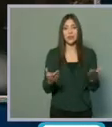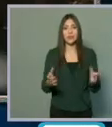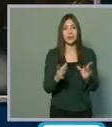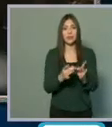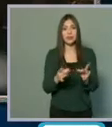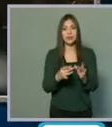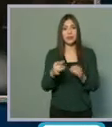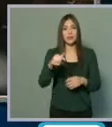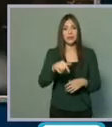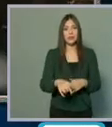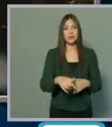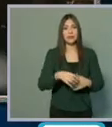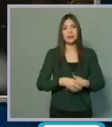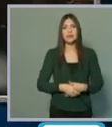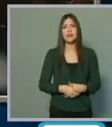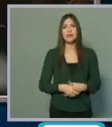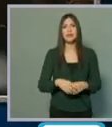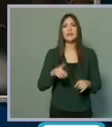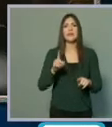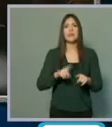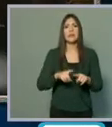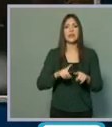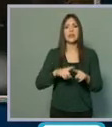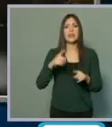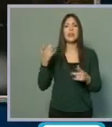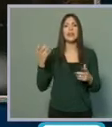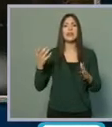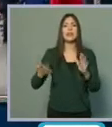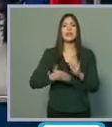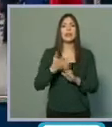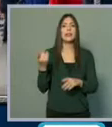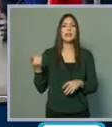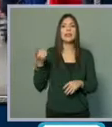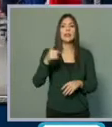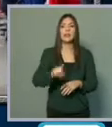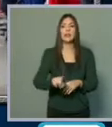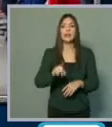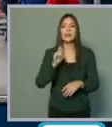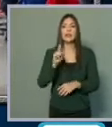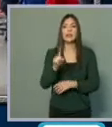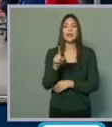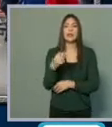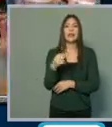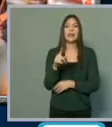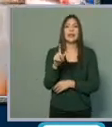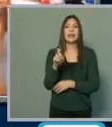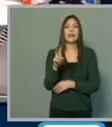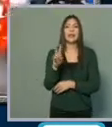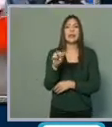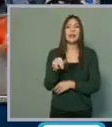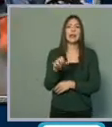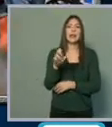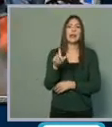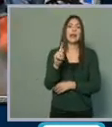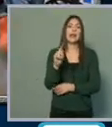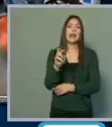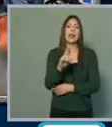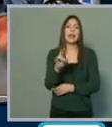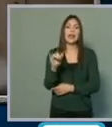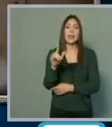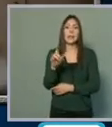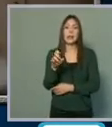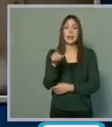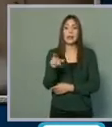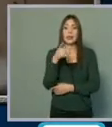platicando aquí. ¿Quién construyó por la orden de Levan el Terrible? Ah, ok. este templo. Sí. Y pueden imaginar